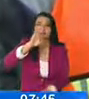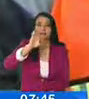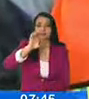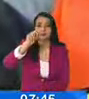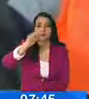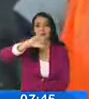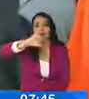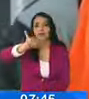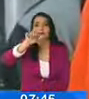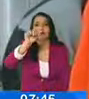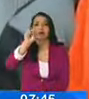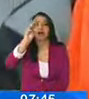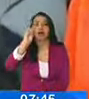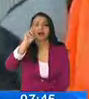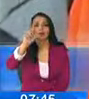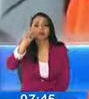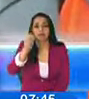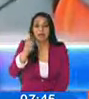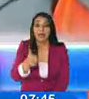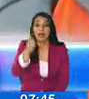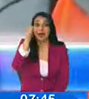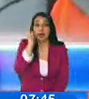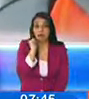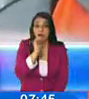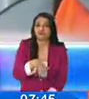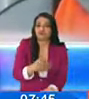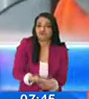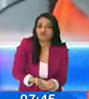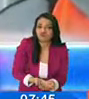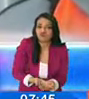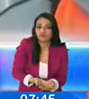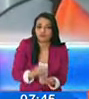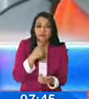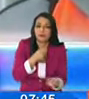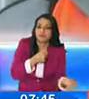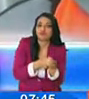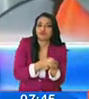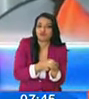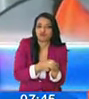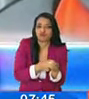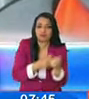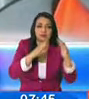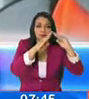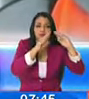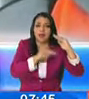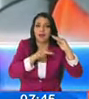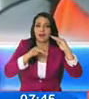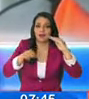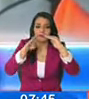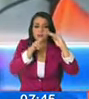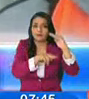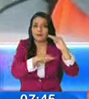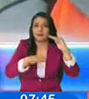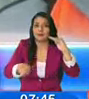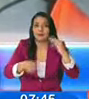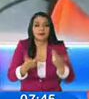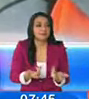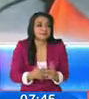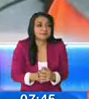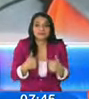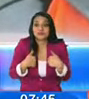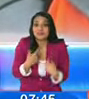mi nombre es Benjamín y yo llegué el día de ayer aquí a apoyar esta situación y pues, ¿qué les puedo